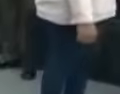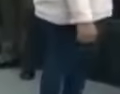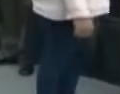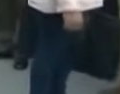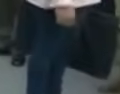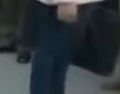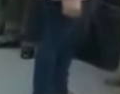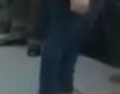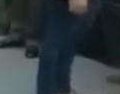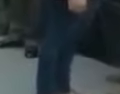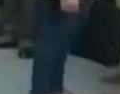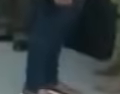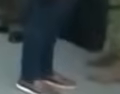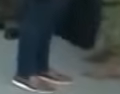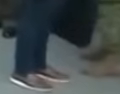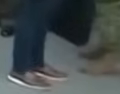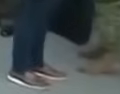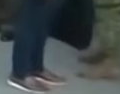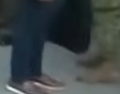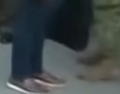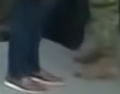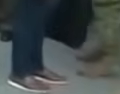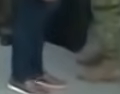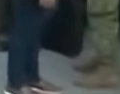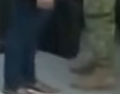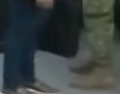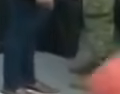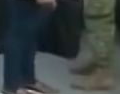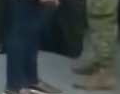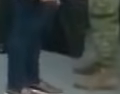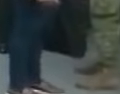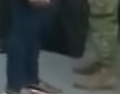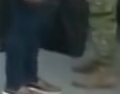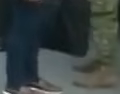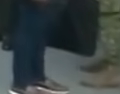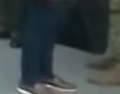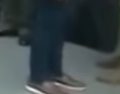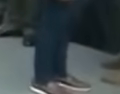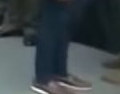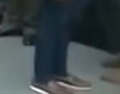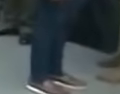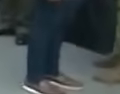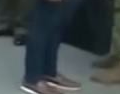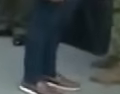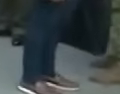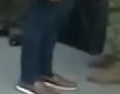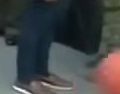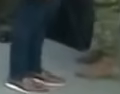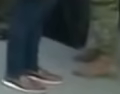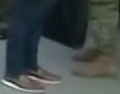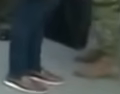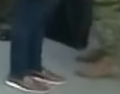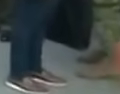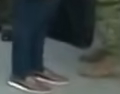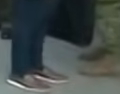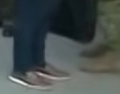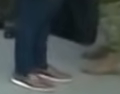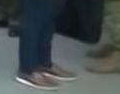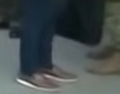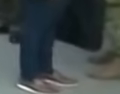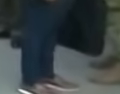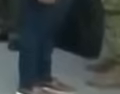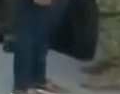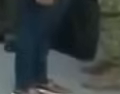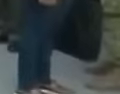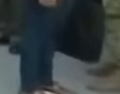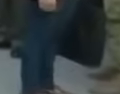Bueno, aquí estamos. La Fuerza Armada, las Fuerzas Policiales, la seguridad de la nación, la seguridad ciudadana. Sí, mi comandante